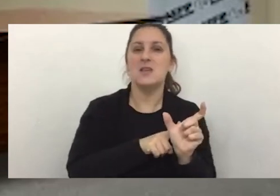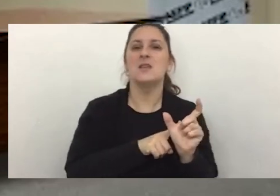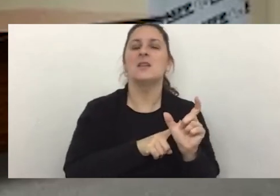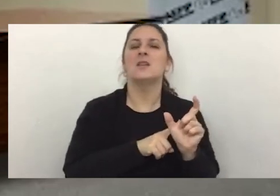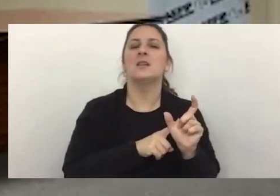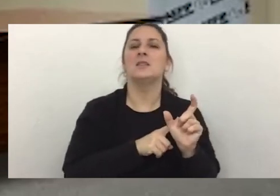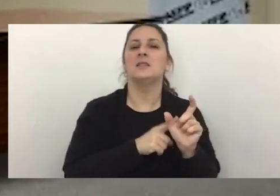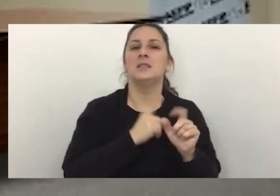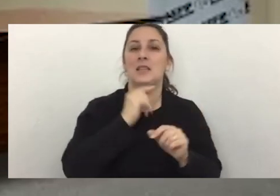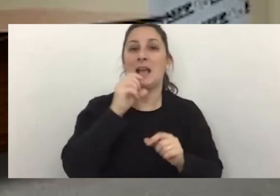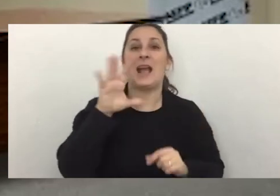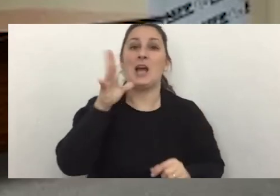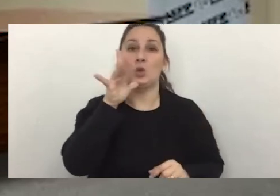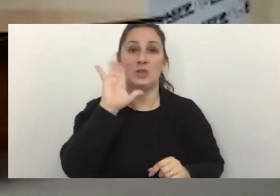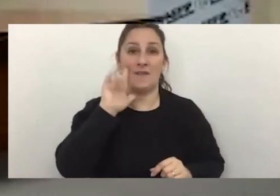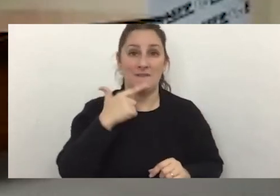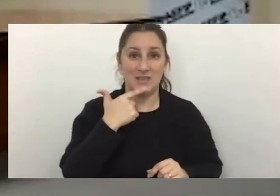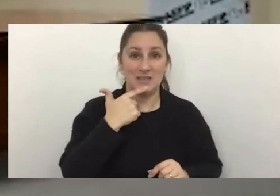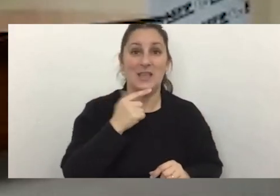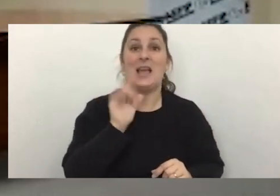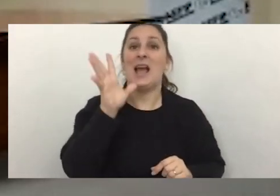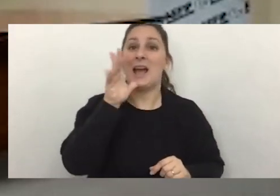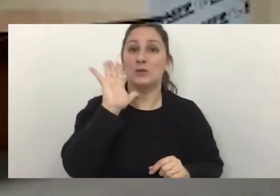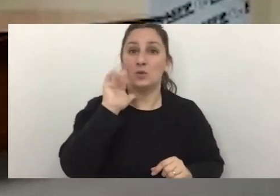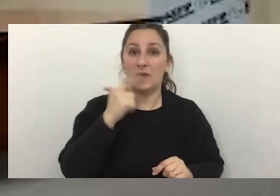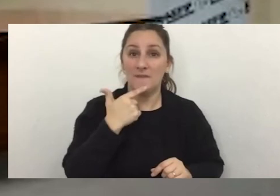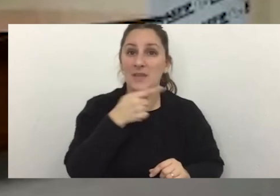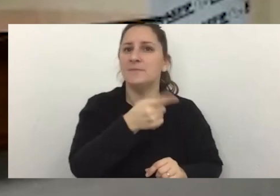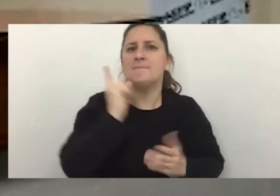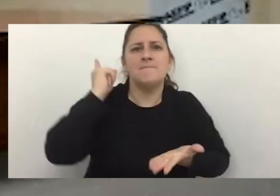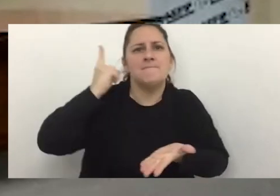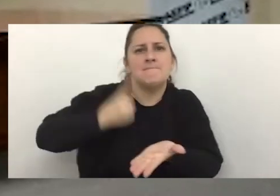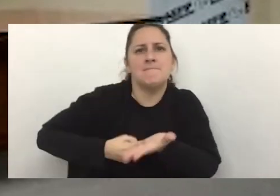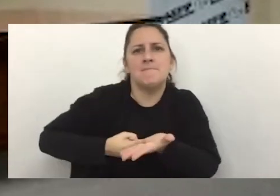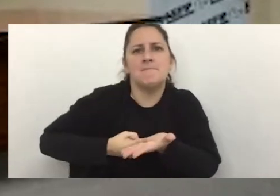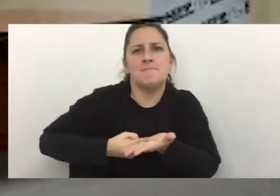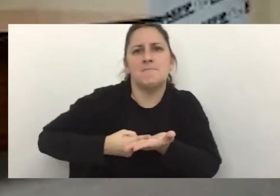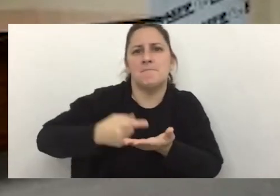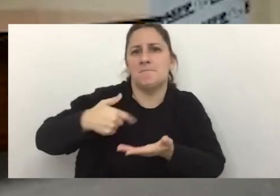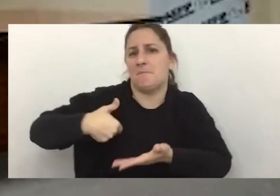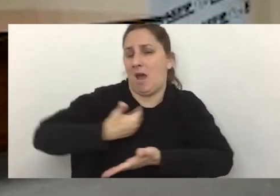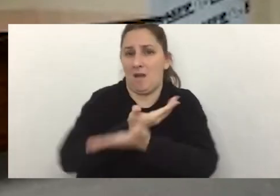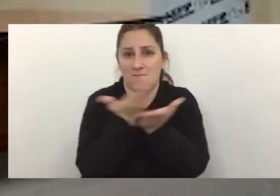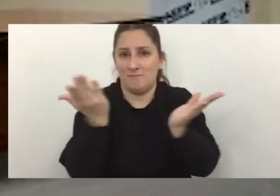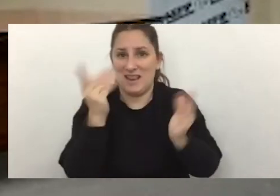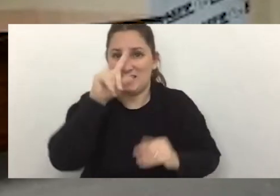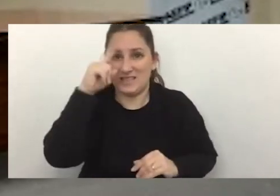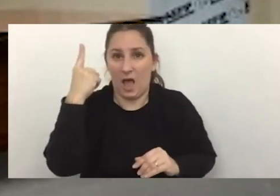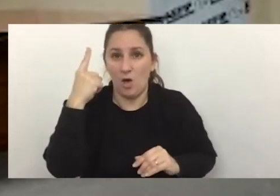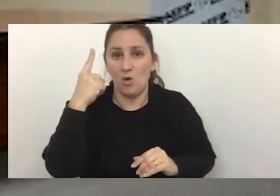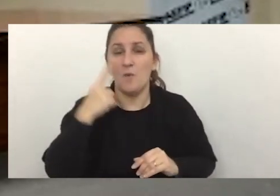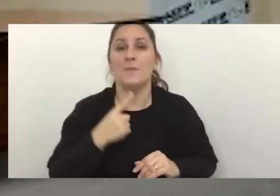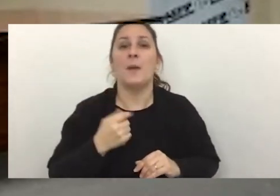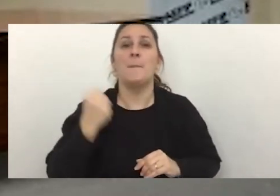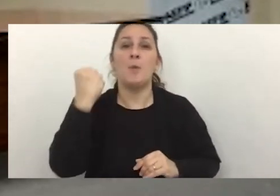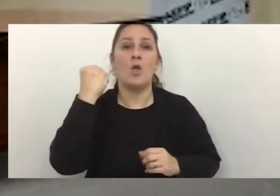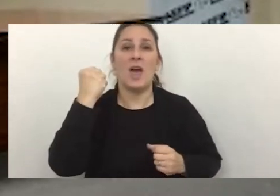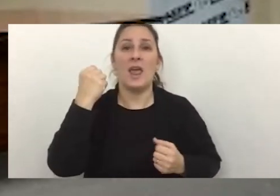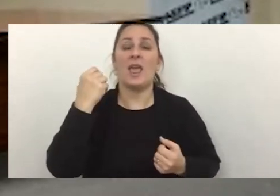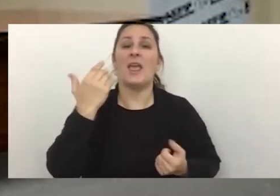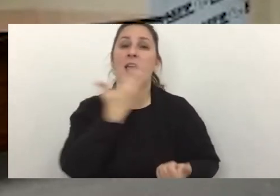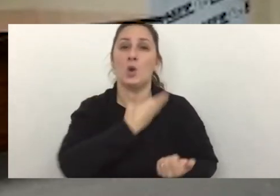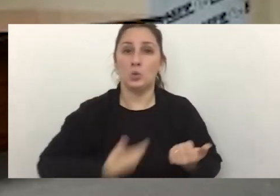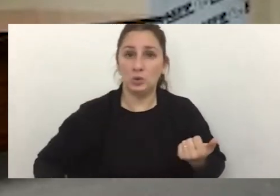bis. Y ese 14 bis es un mandato para los tres poderes del Estado. El Ejecutivo,